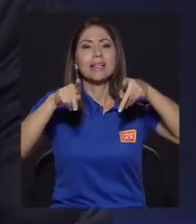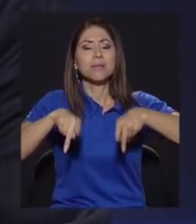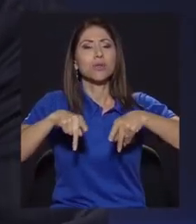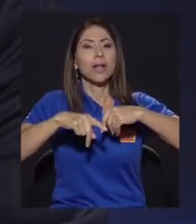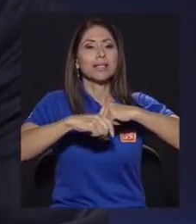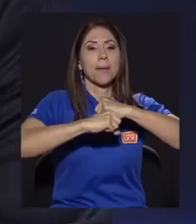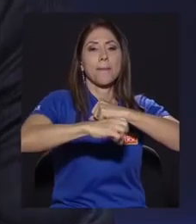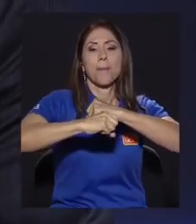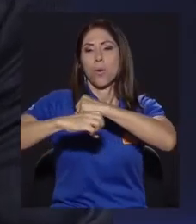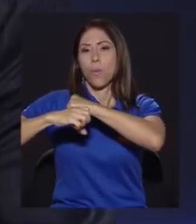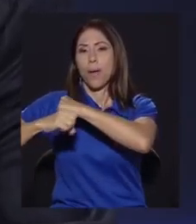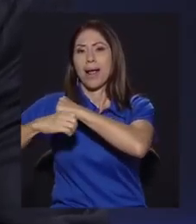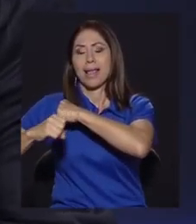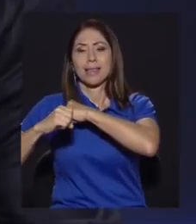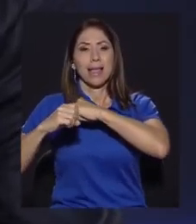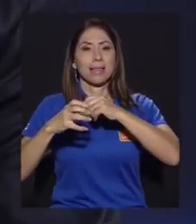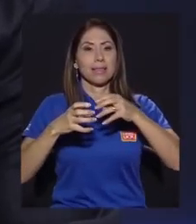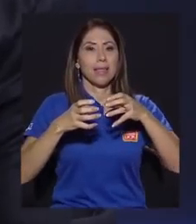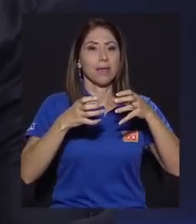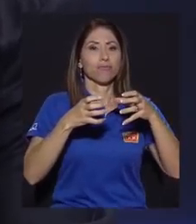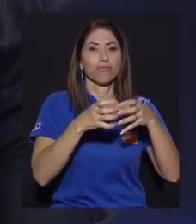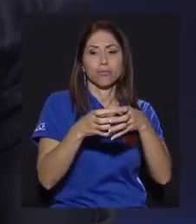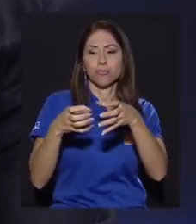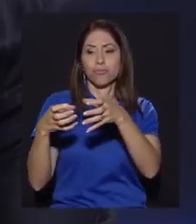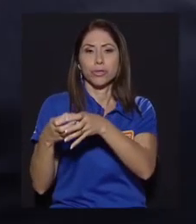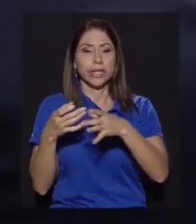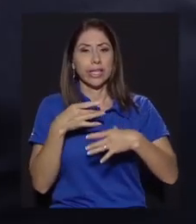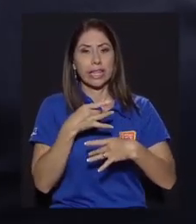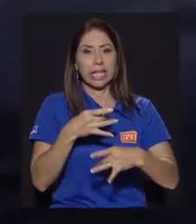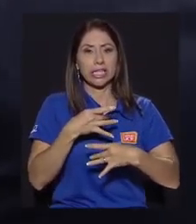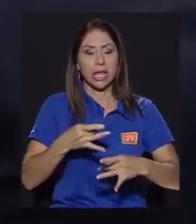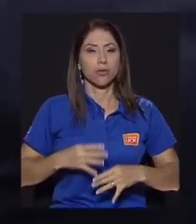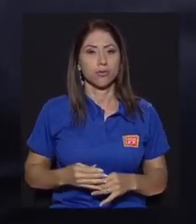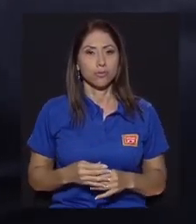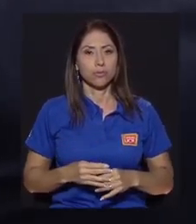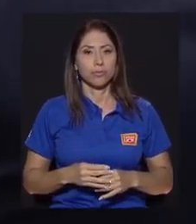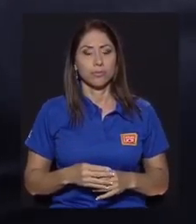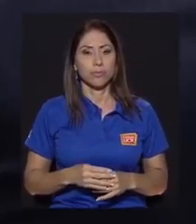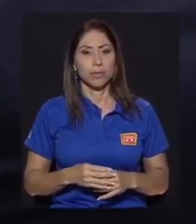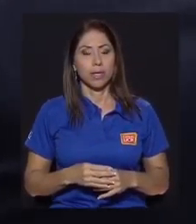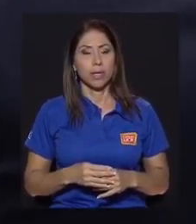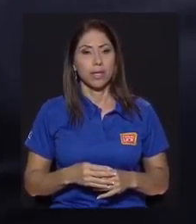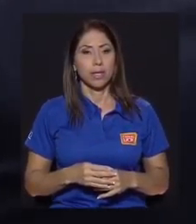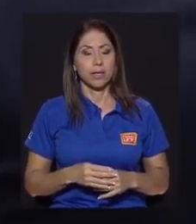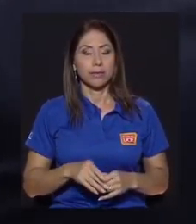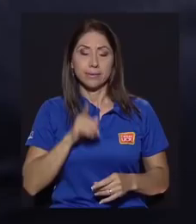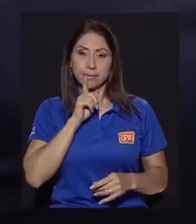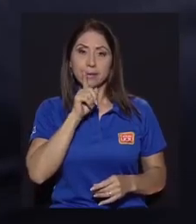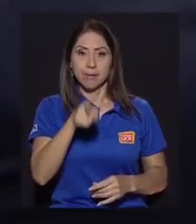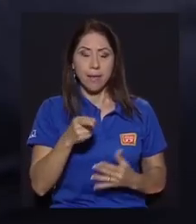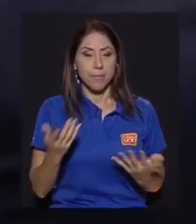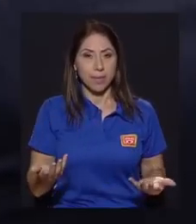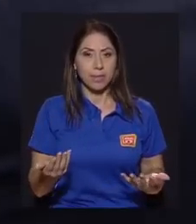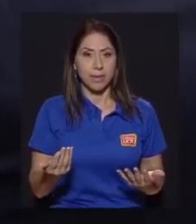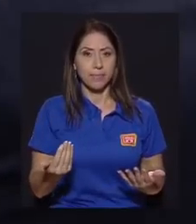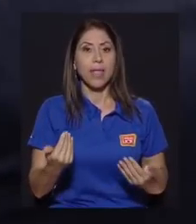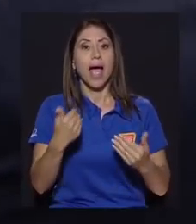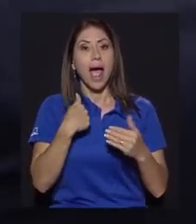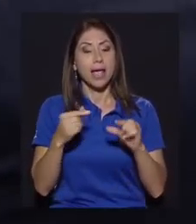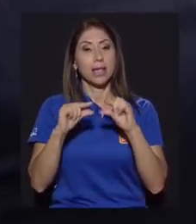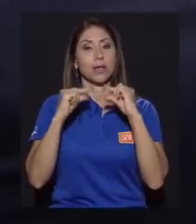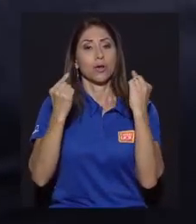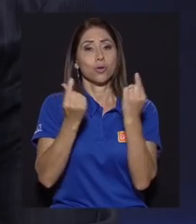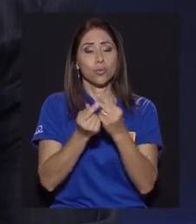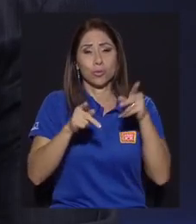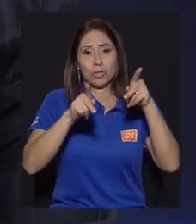u otro sector interesado ciertamente hay masas de costar